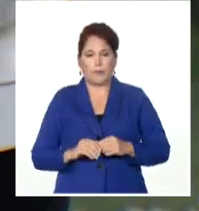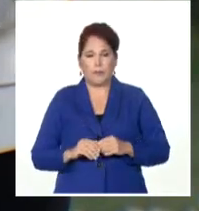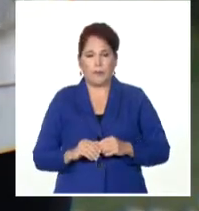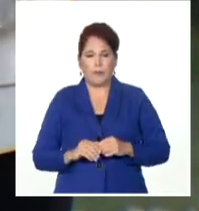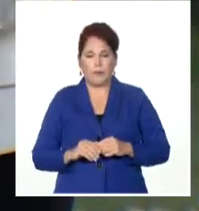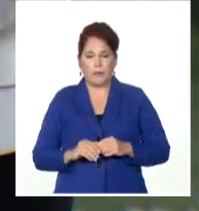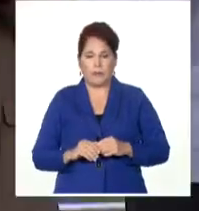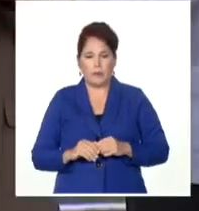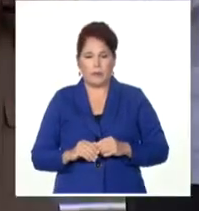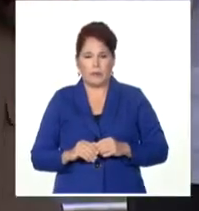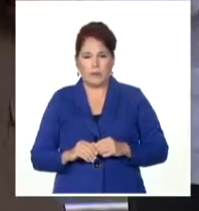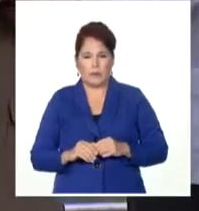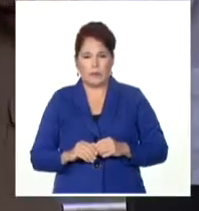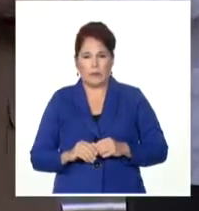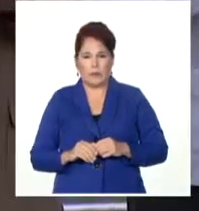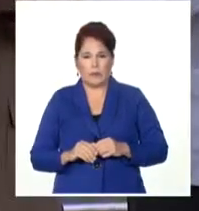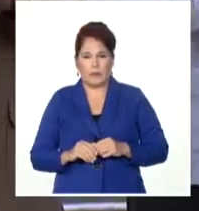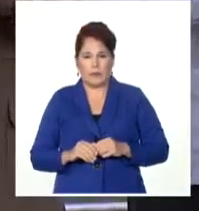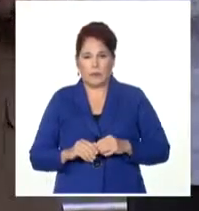República.